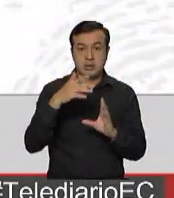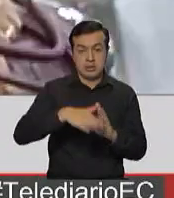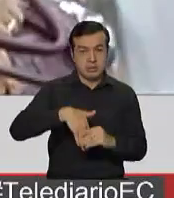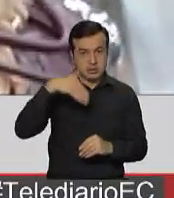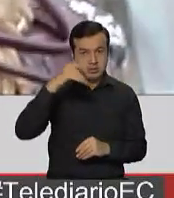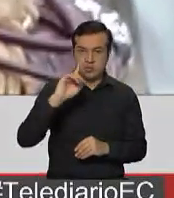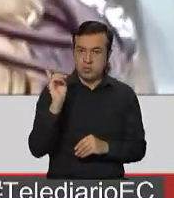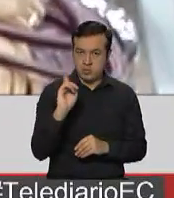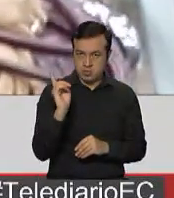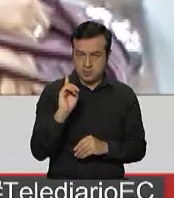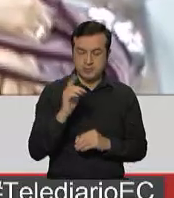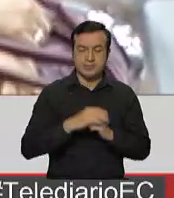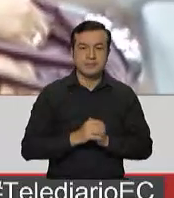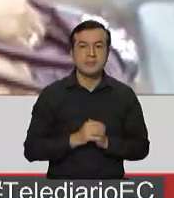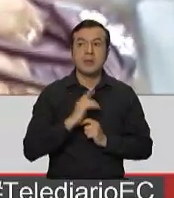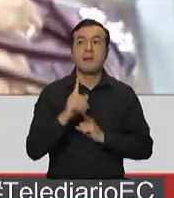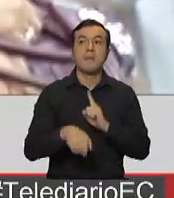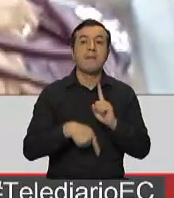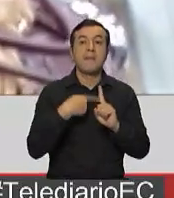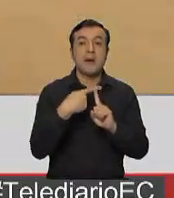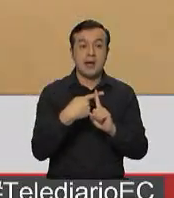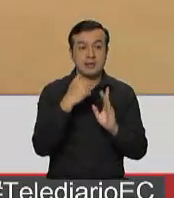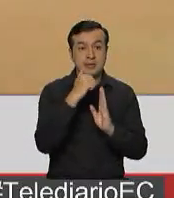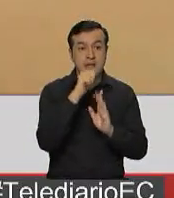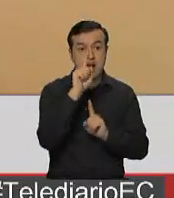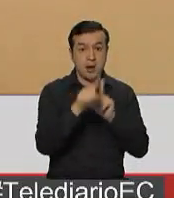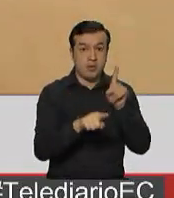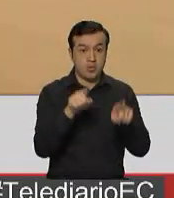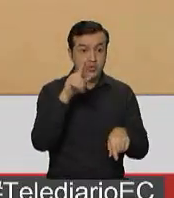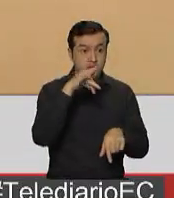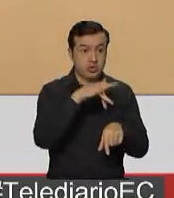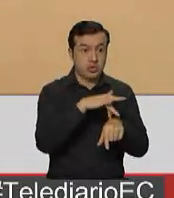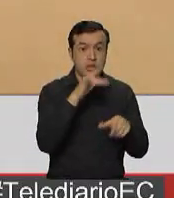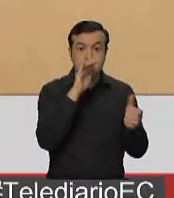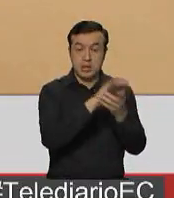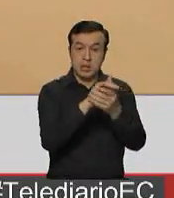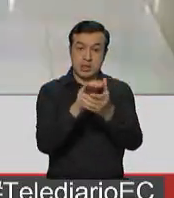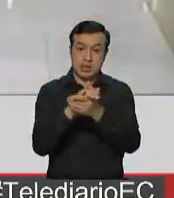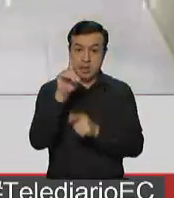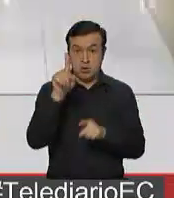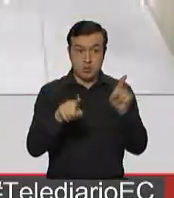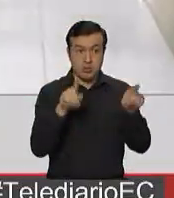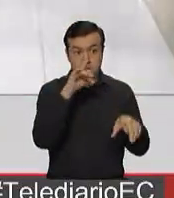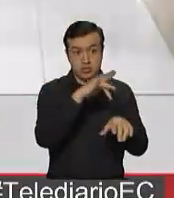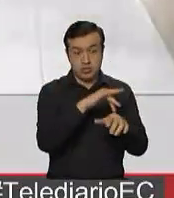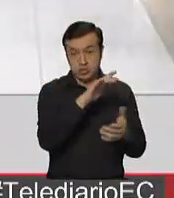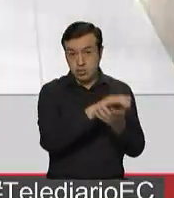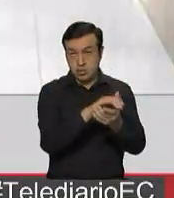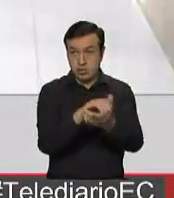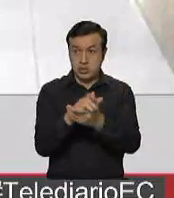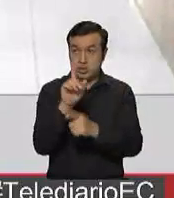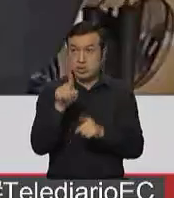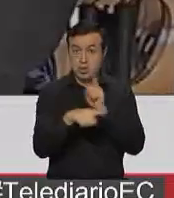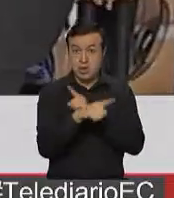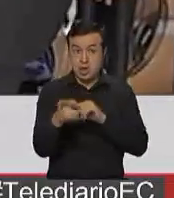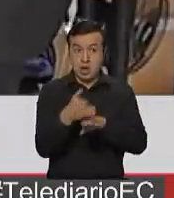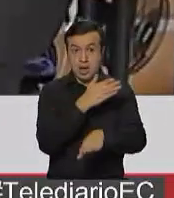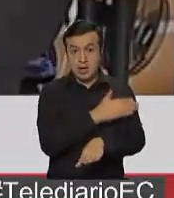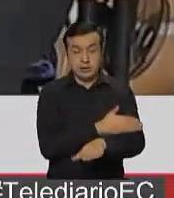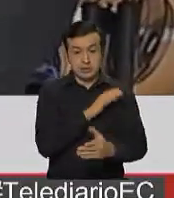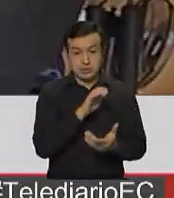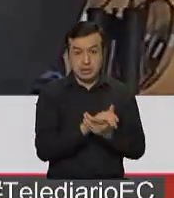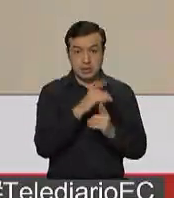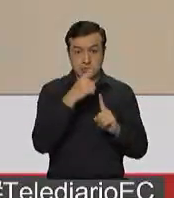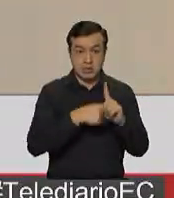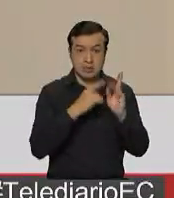imprimirlo. A la par se inició el reagendamiento de las citas de matrimonio de las parejas que debido al estado de excepción no pudieron casarse en marzo